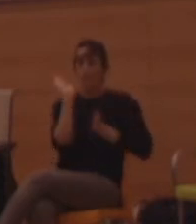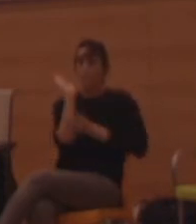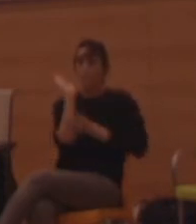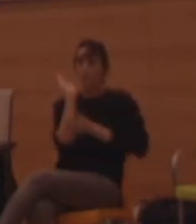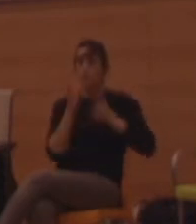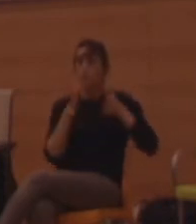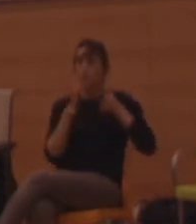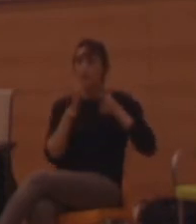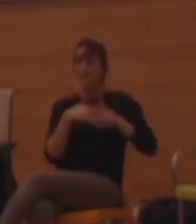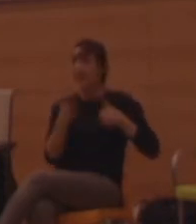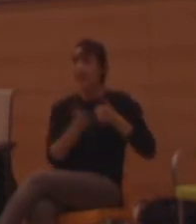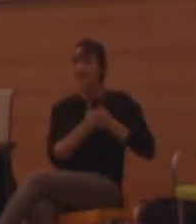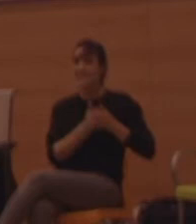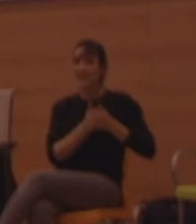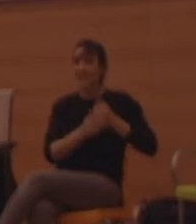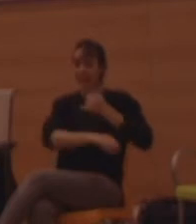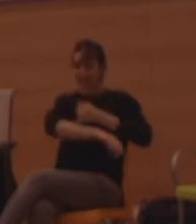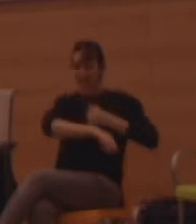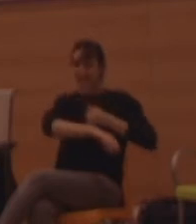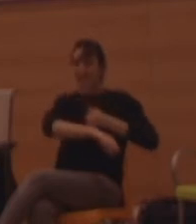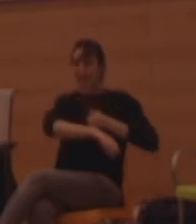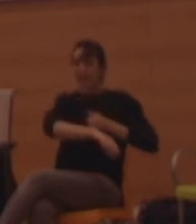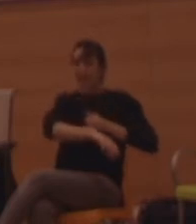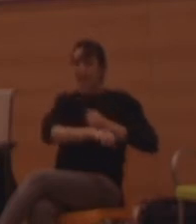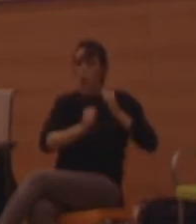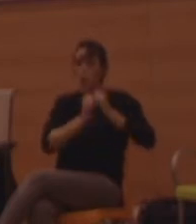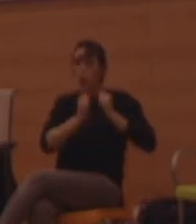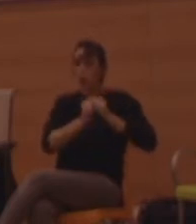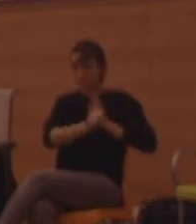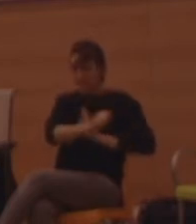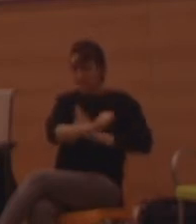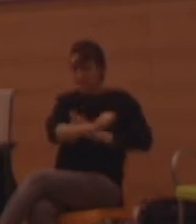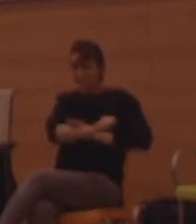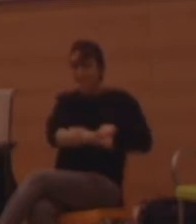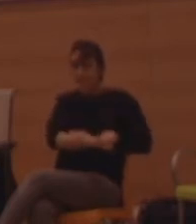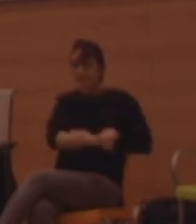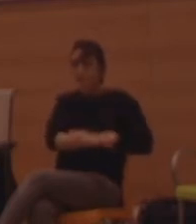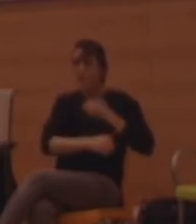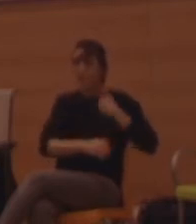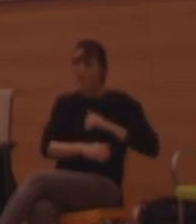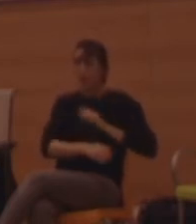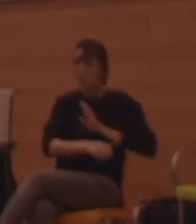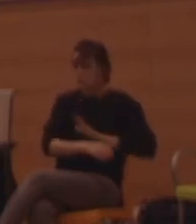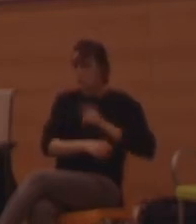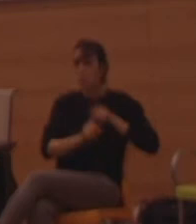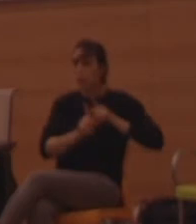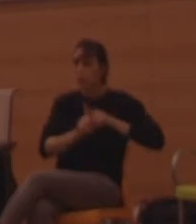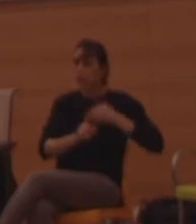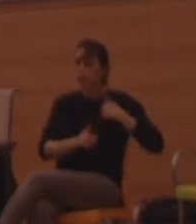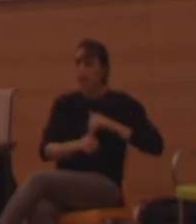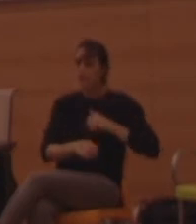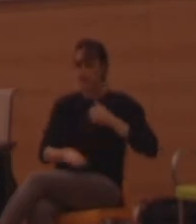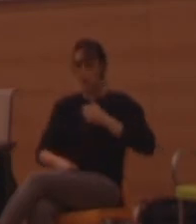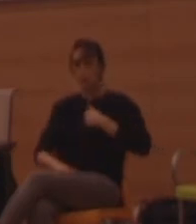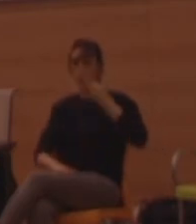herida cicatrizada por completo. Y esto lo dices en algunos foros y te ponen a parir entre comillas y discutes mucho. Pero la experiencia que tenemos nosotros en el